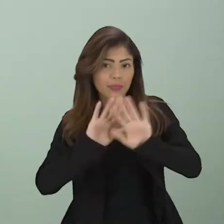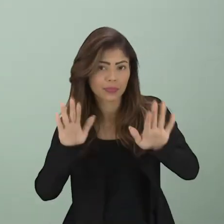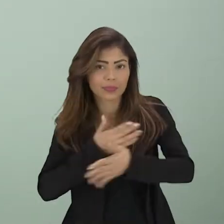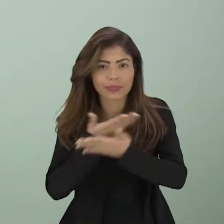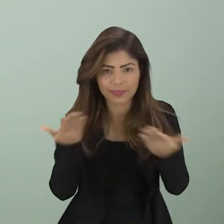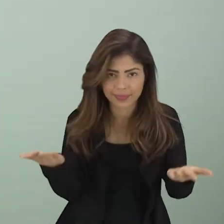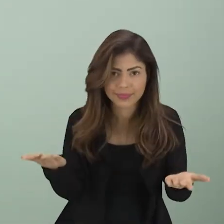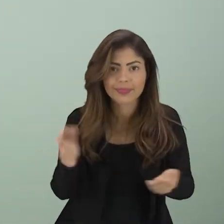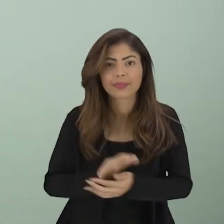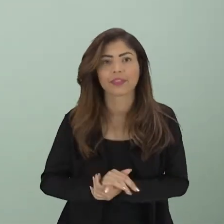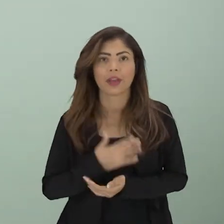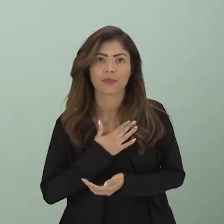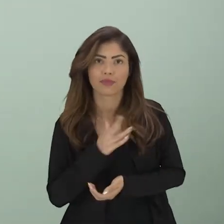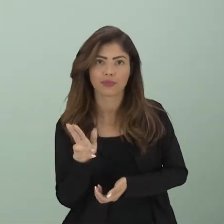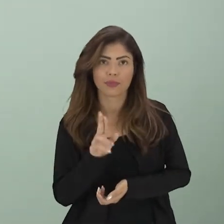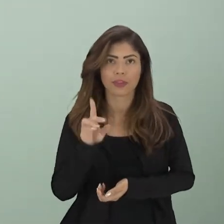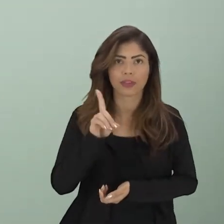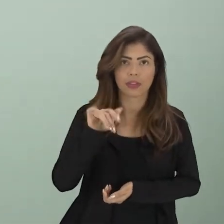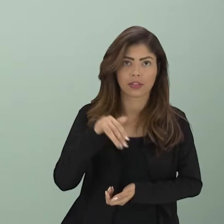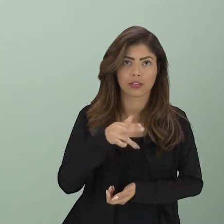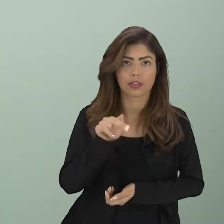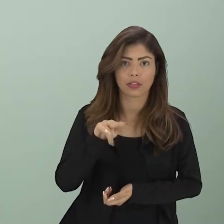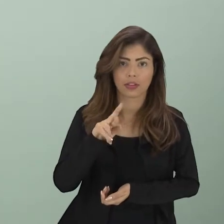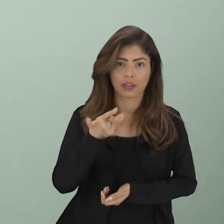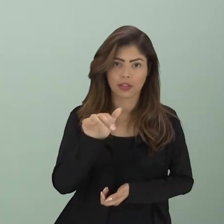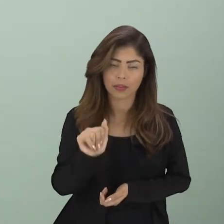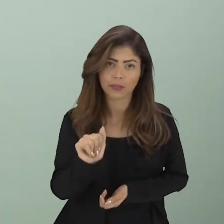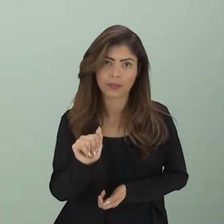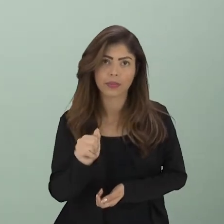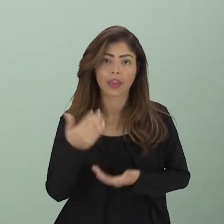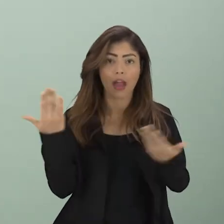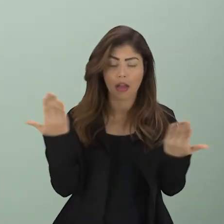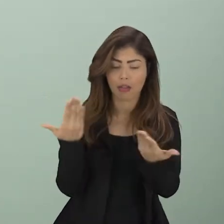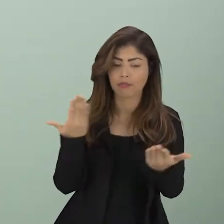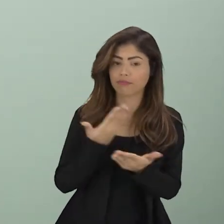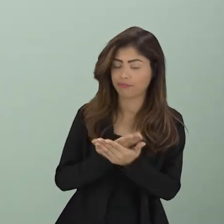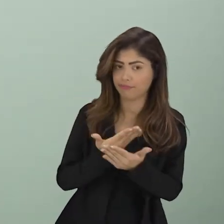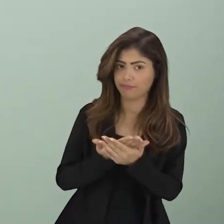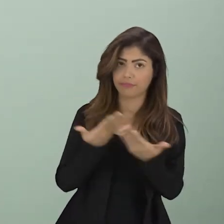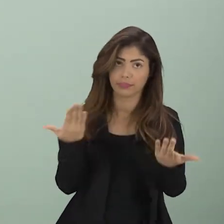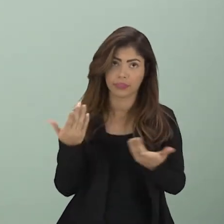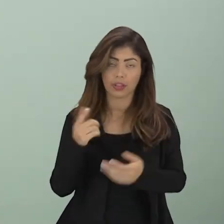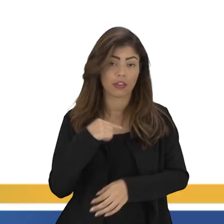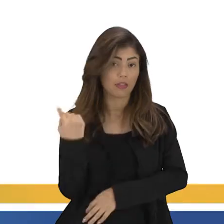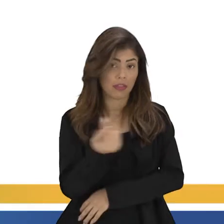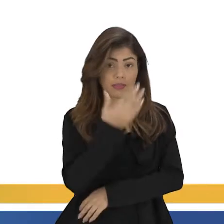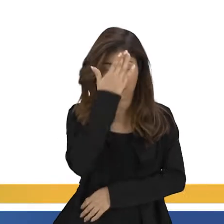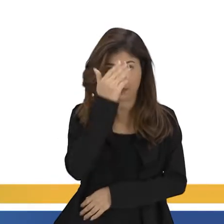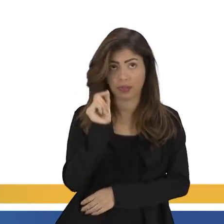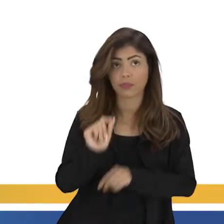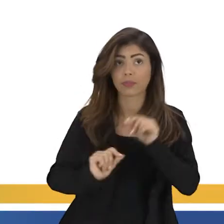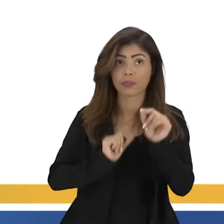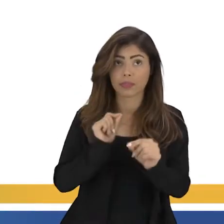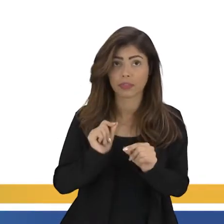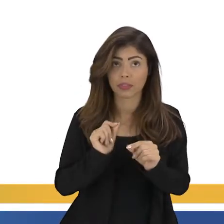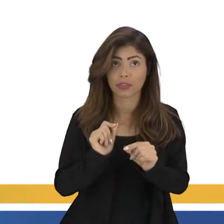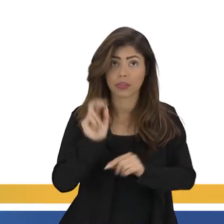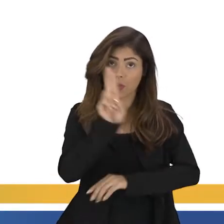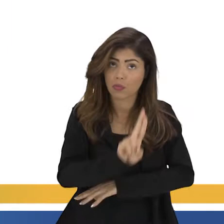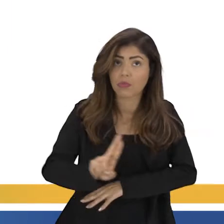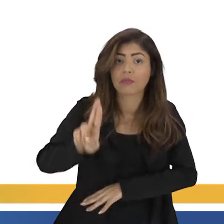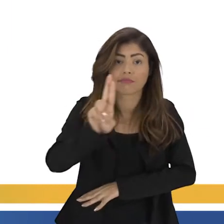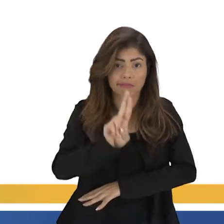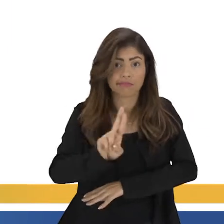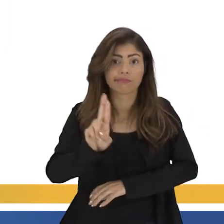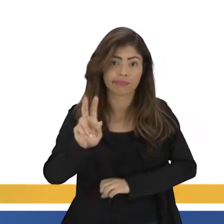Hola a todos, mi nombre es Deyanira y en la aula de hoy nosotros vamos a ver los usos de